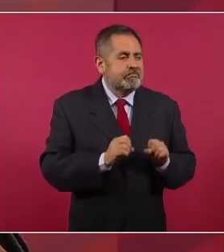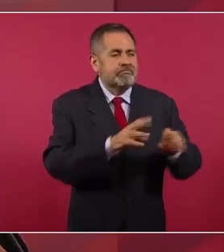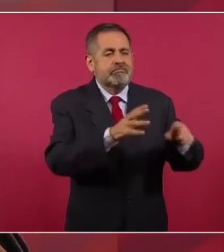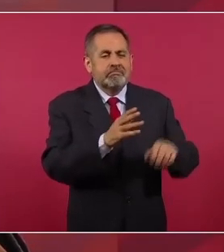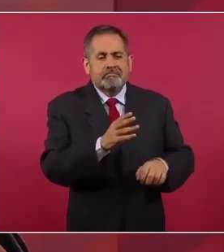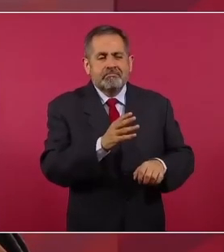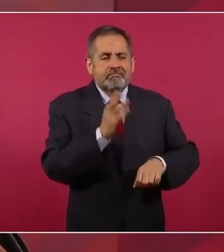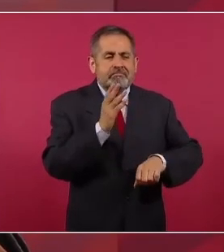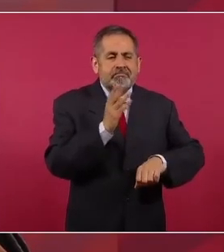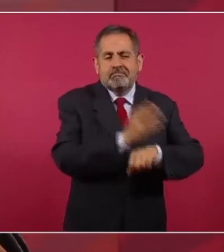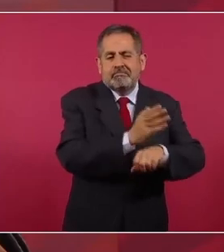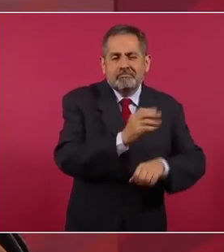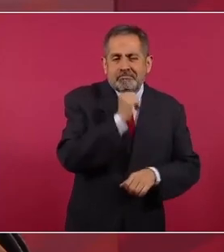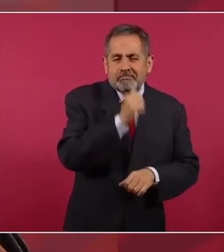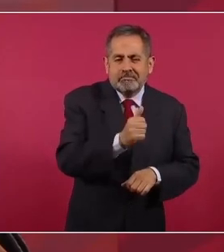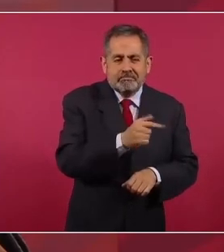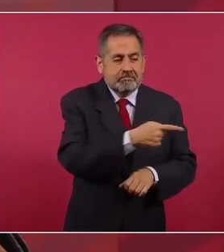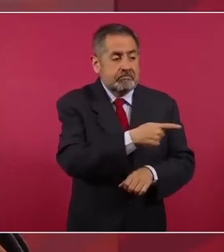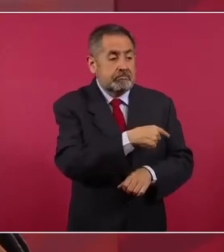protección,